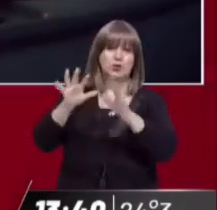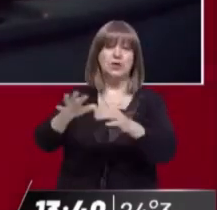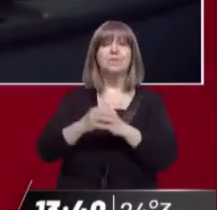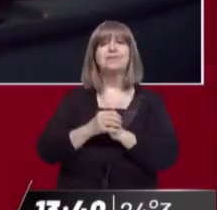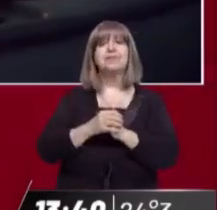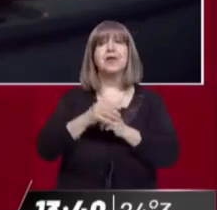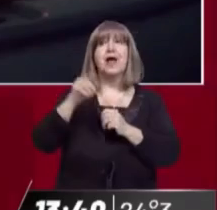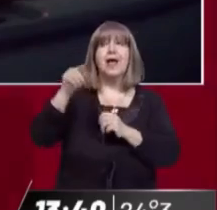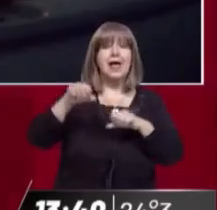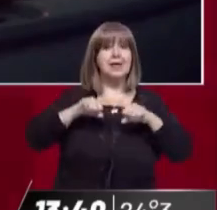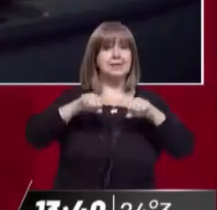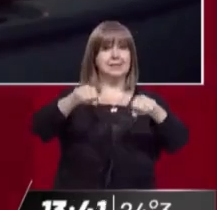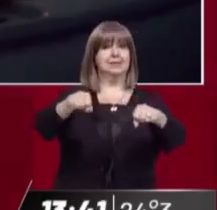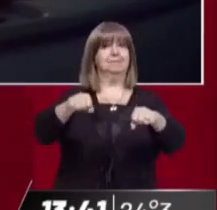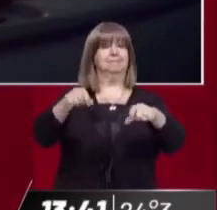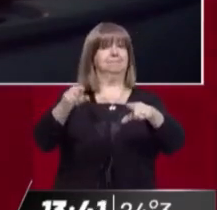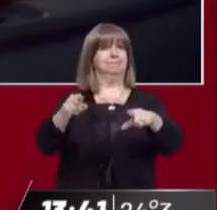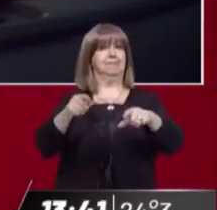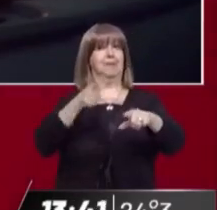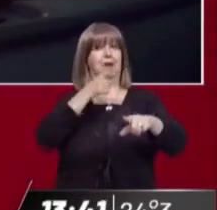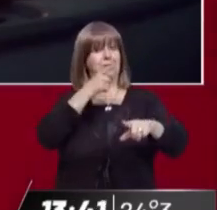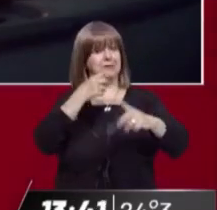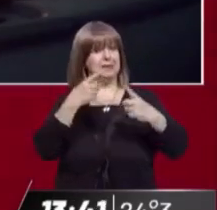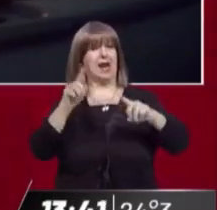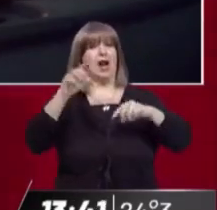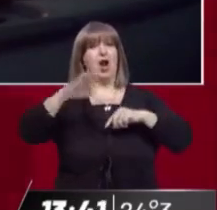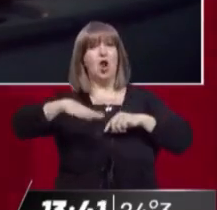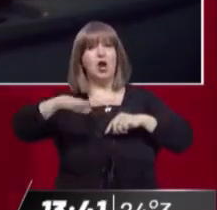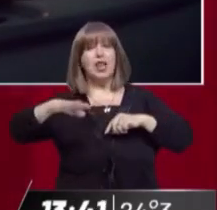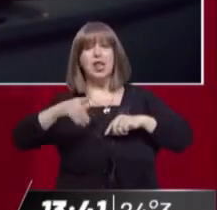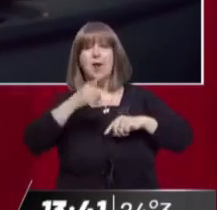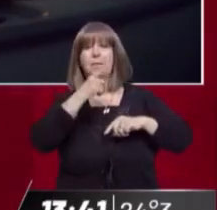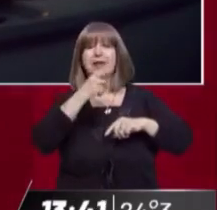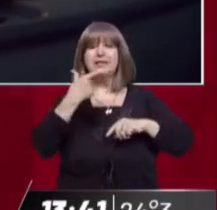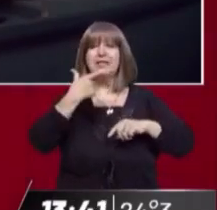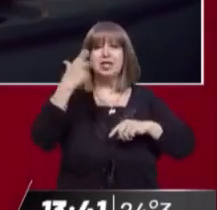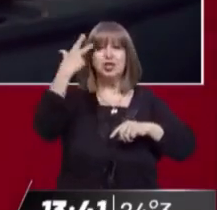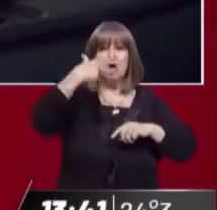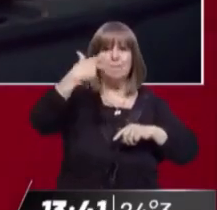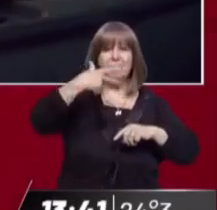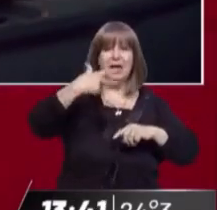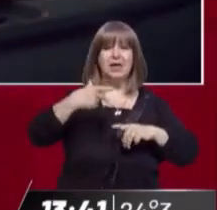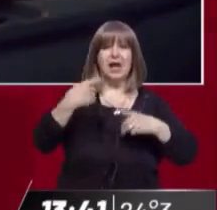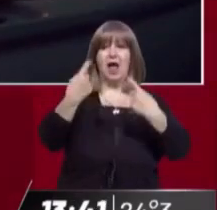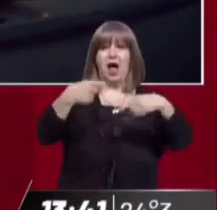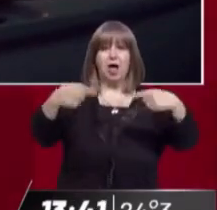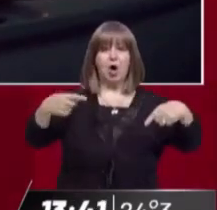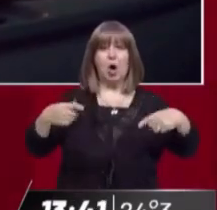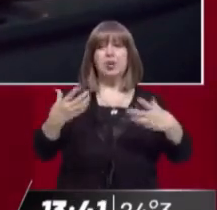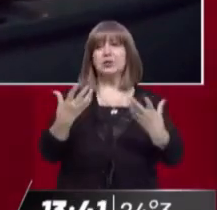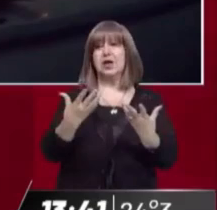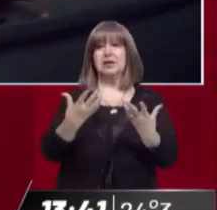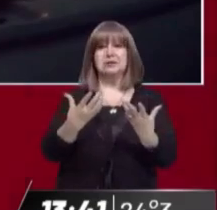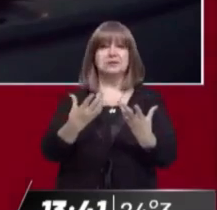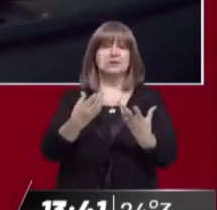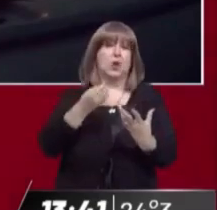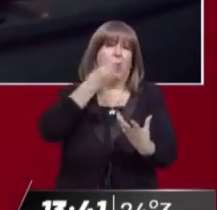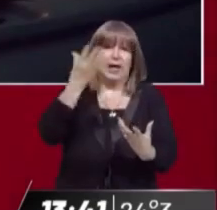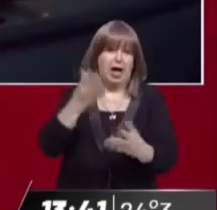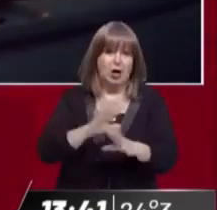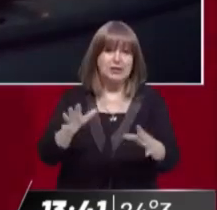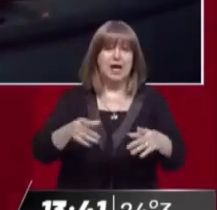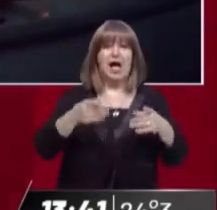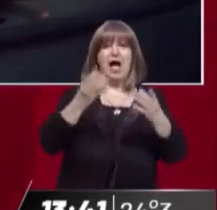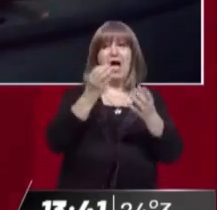chicos es una mezcla entre supermercado y shopping center no venden muchos artículos de lo que se te ocurra No desde